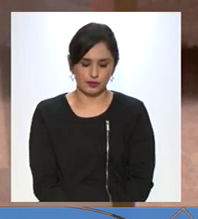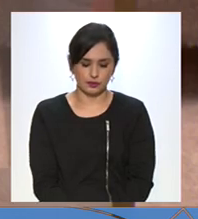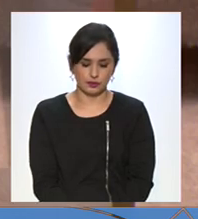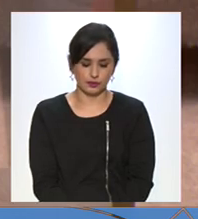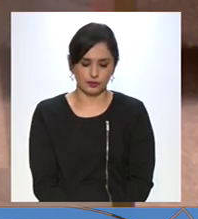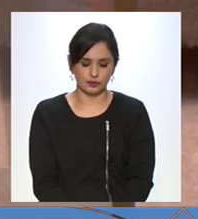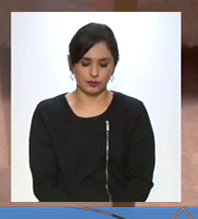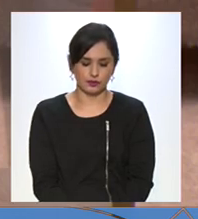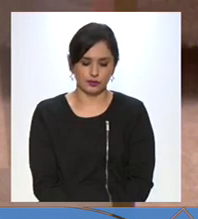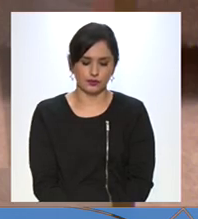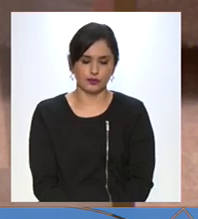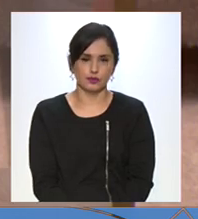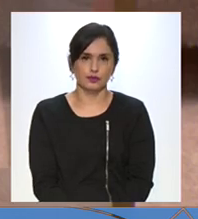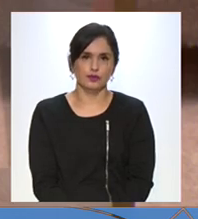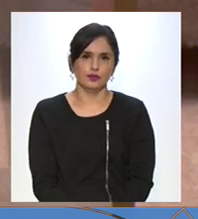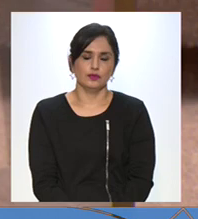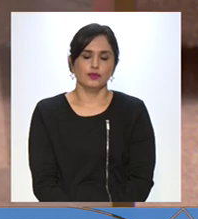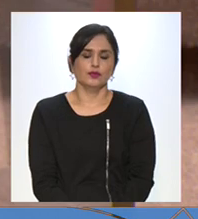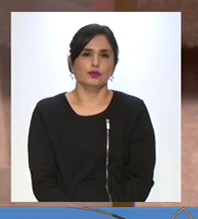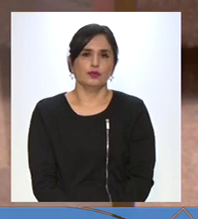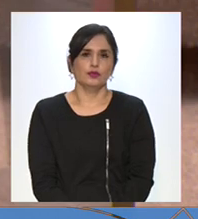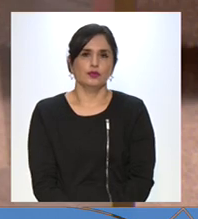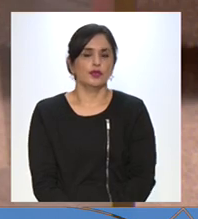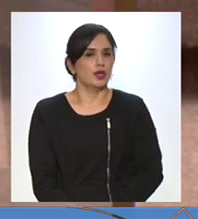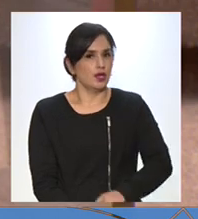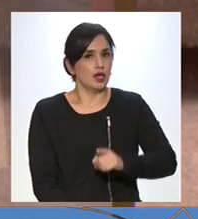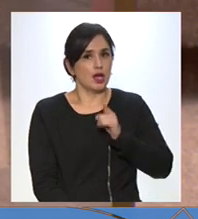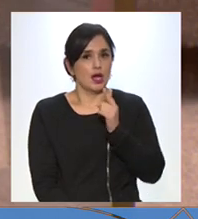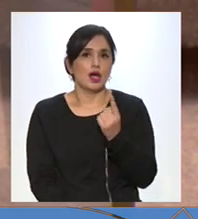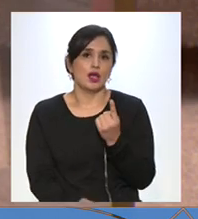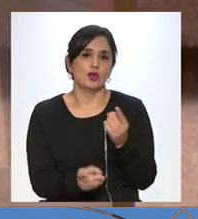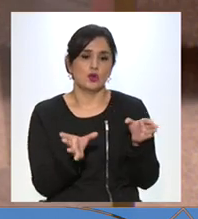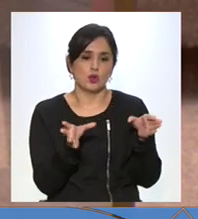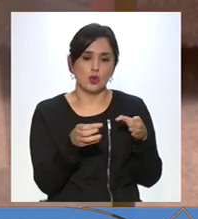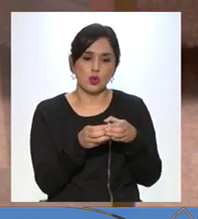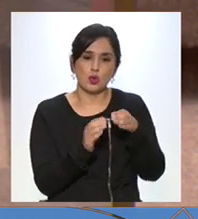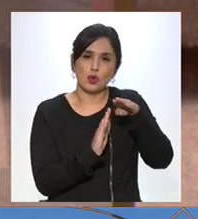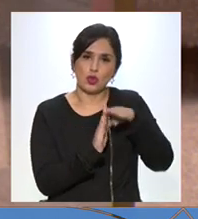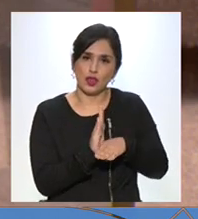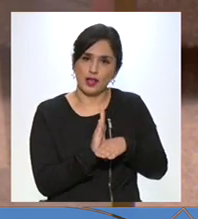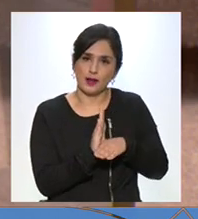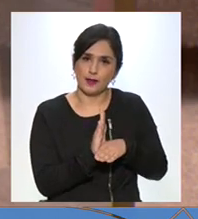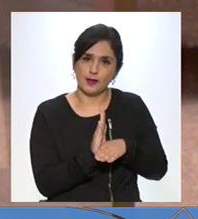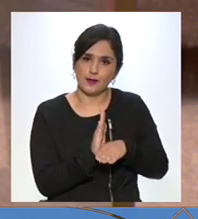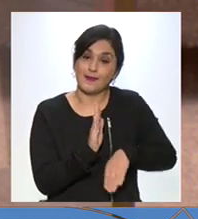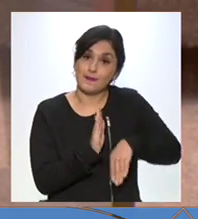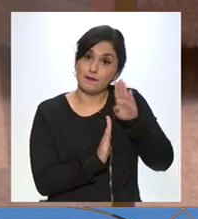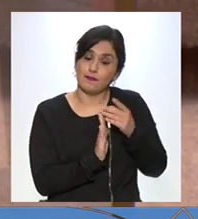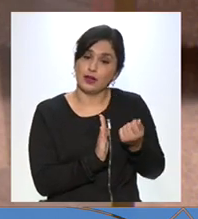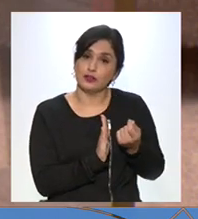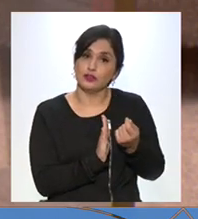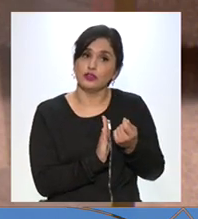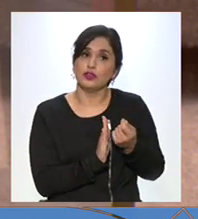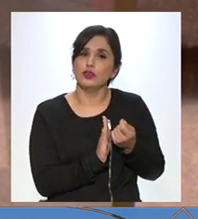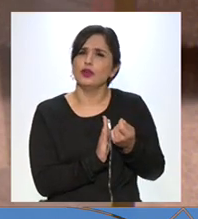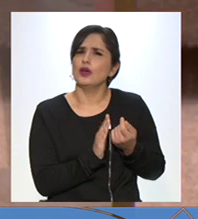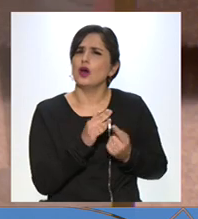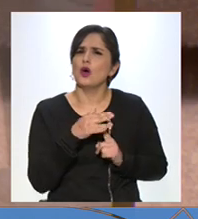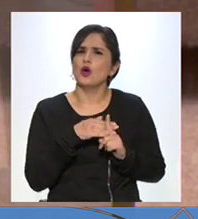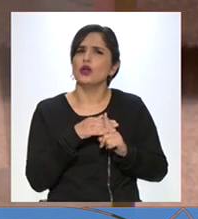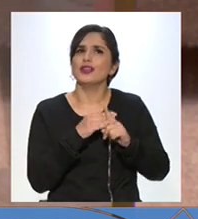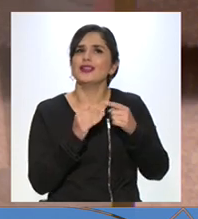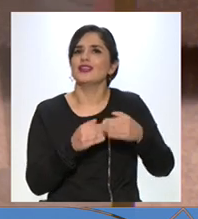expresidente del Banco Central, que una parte no menor de la inflación tiene un origen importado, lo decía también el senador Navarro